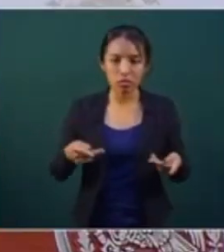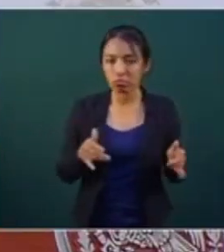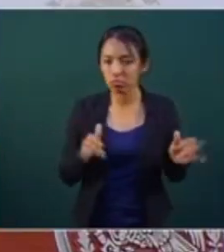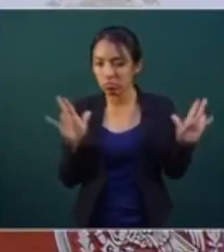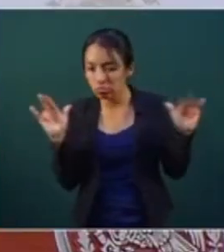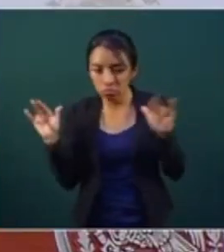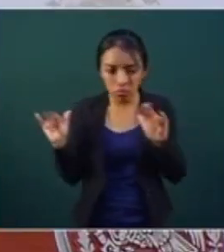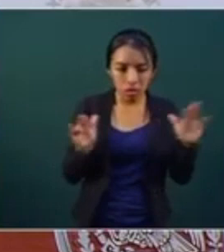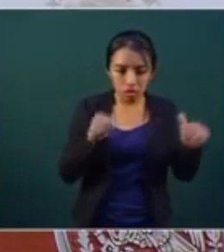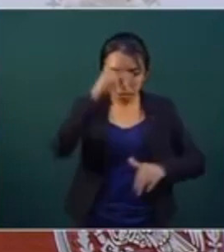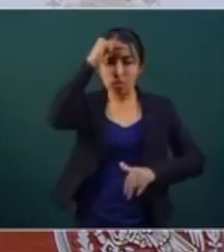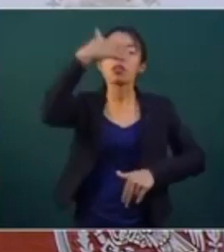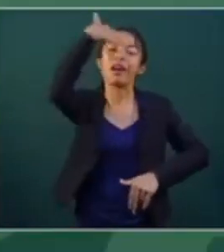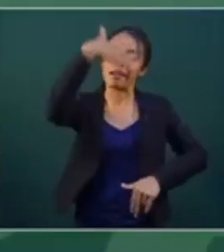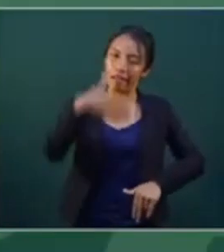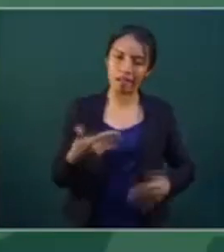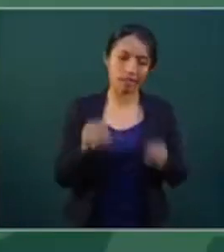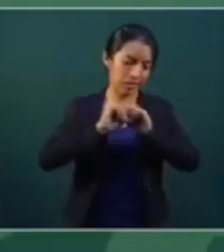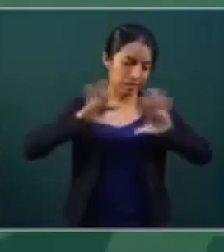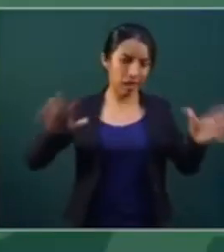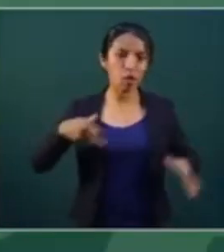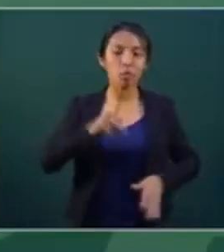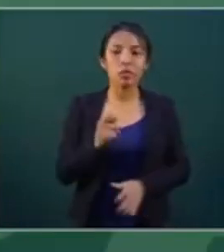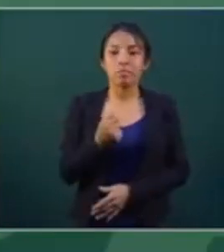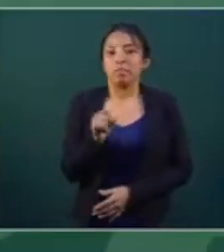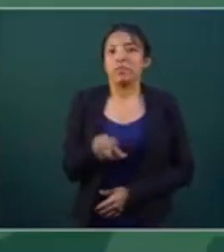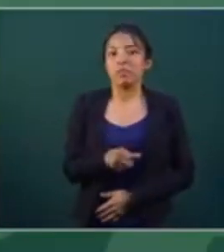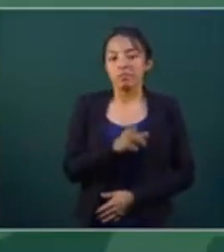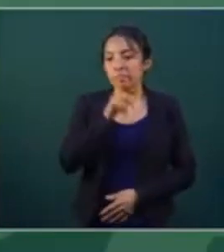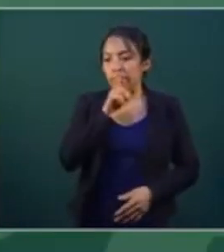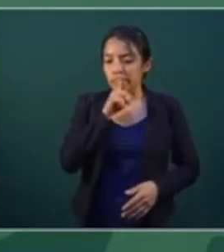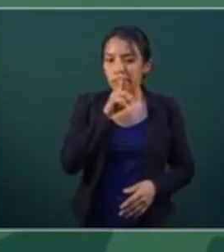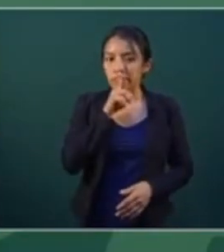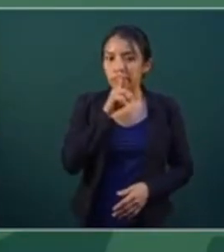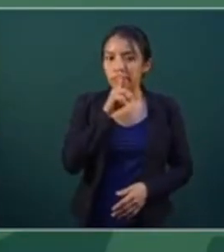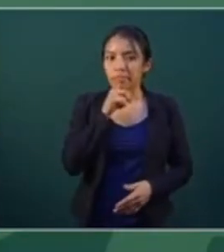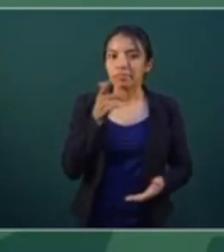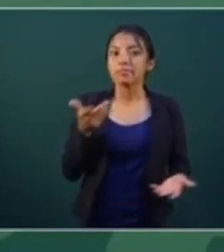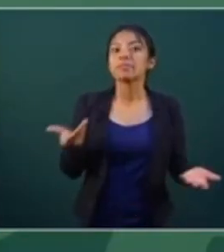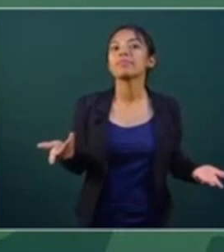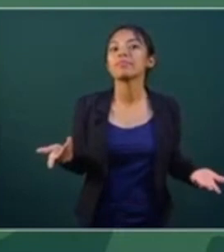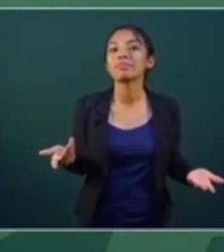muy inteligente, pero no se atreven a decir nada,